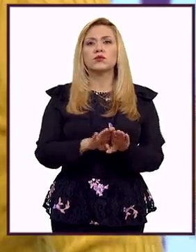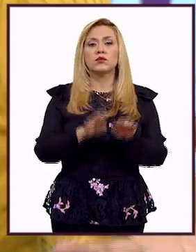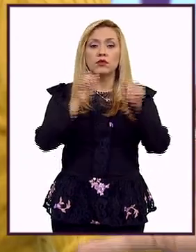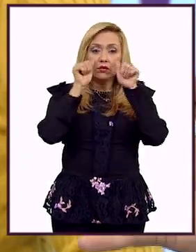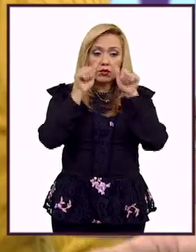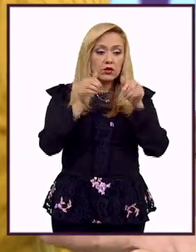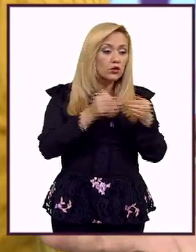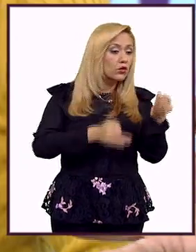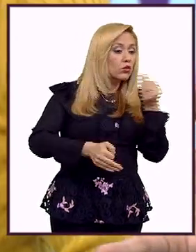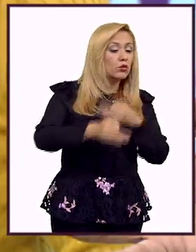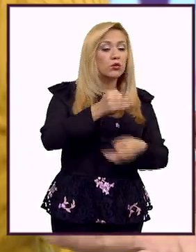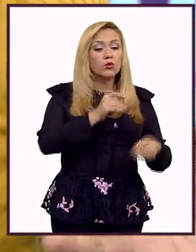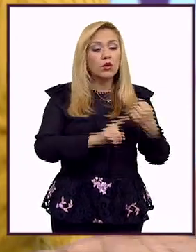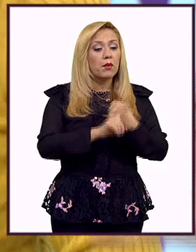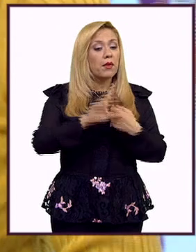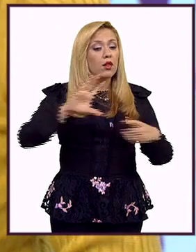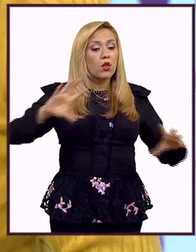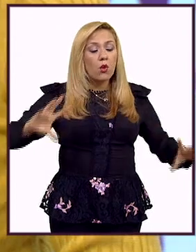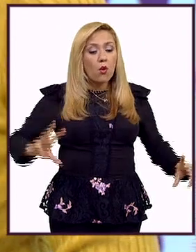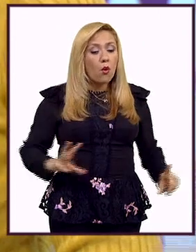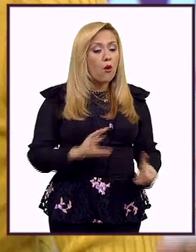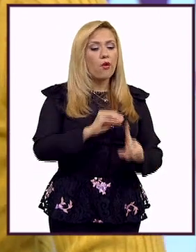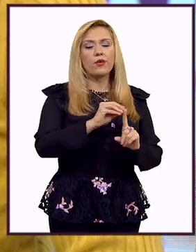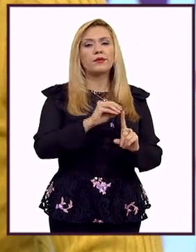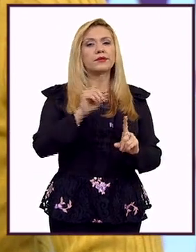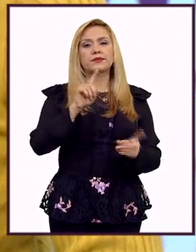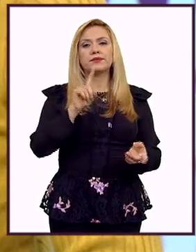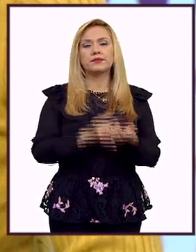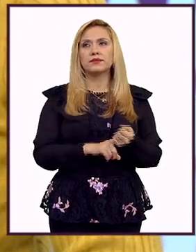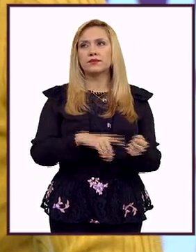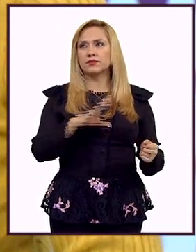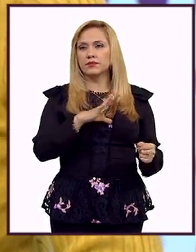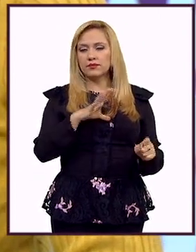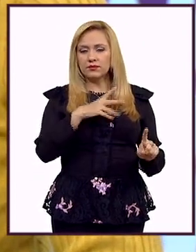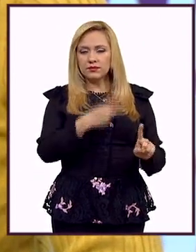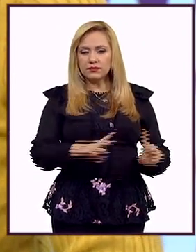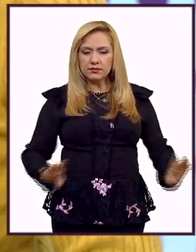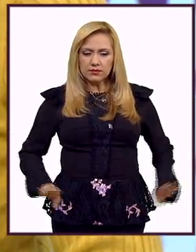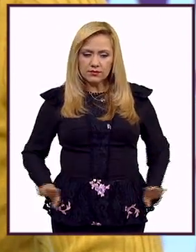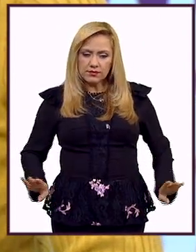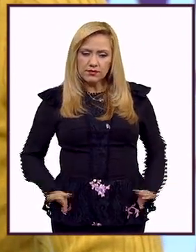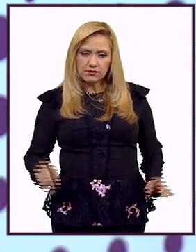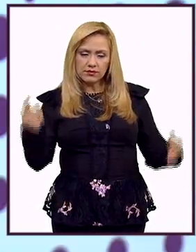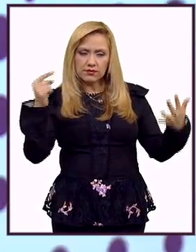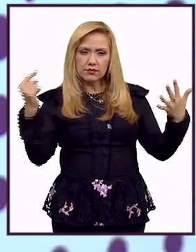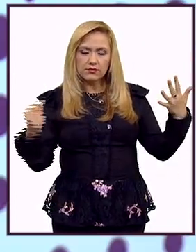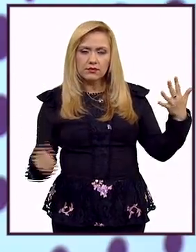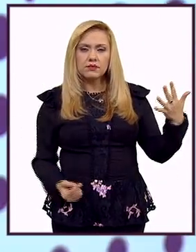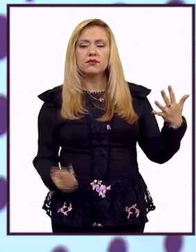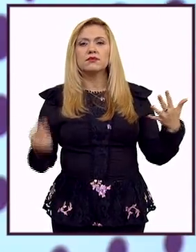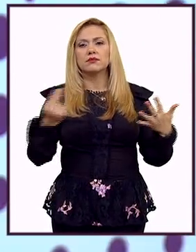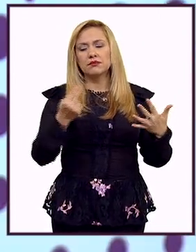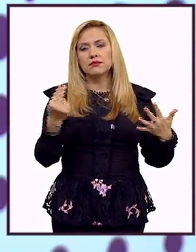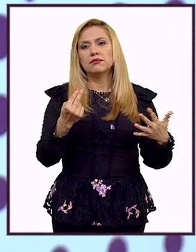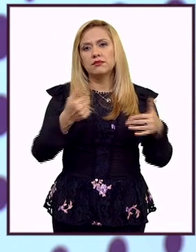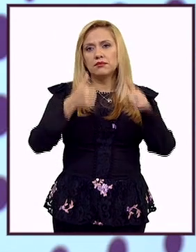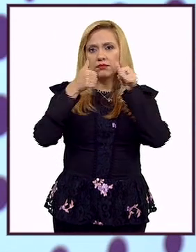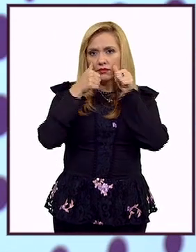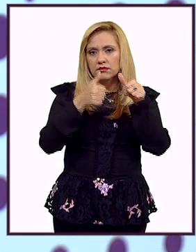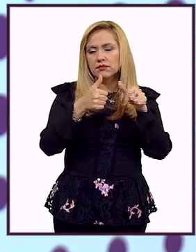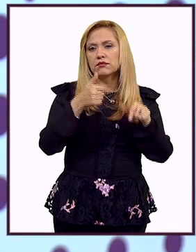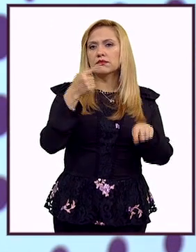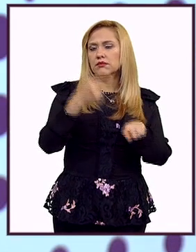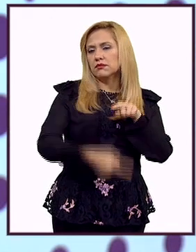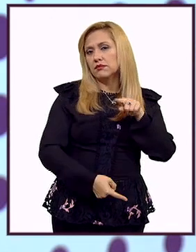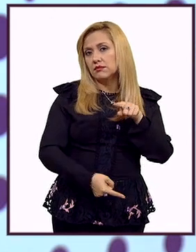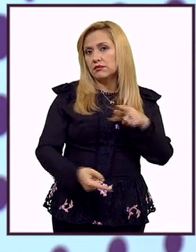toda la problemática de jornaleros agrícolas en el país, sino que tiene unas particularidades muy, muy específicas que es necesario atender y